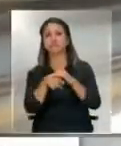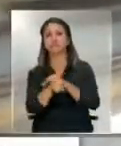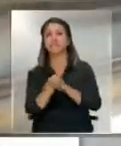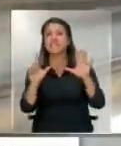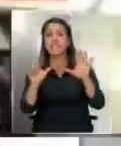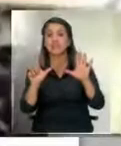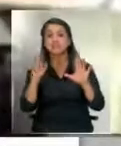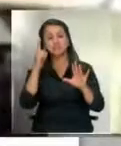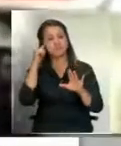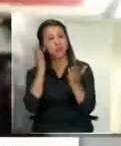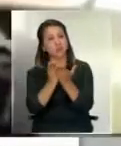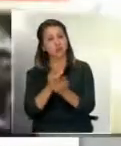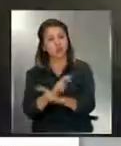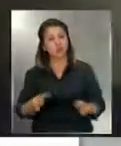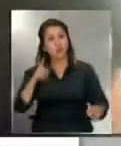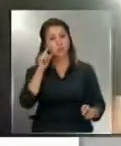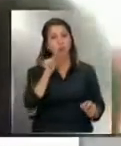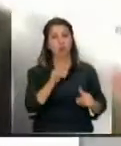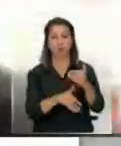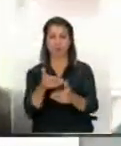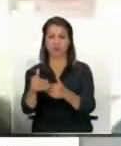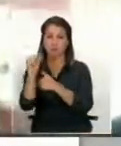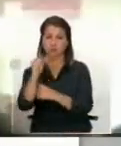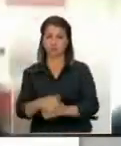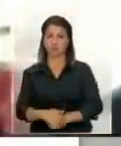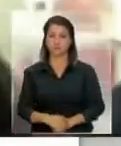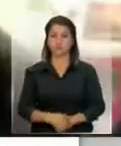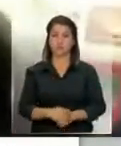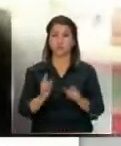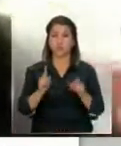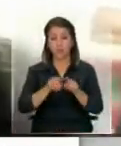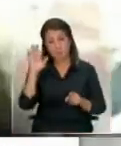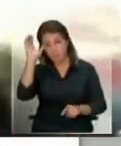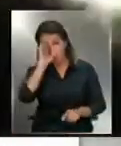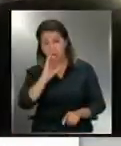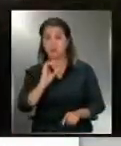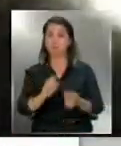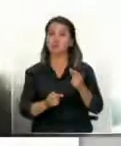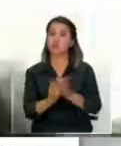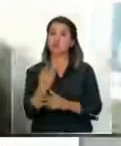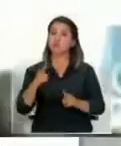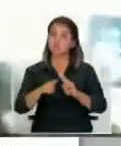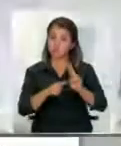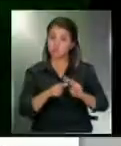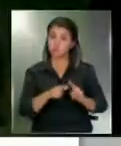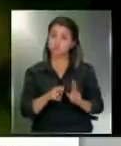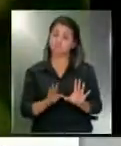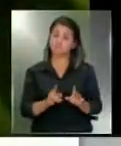en estudio, aunque con escaso avance. Mientras se busca una real solución, habrá que seguir tomando